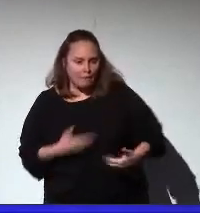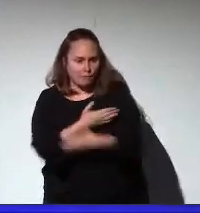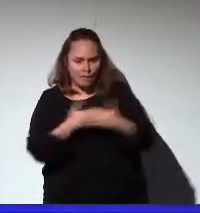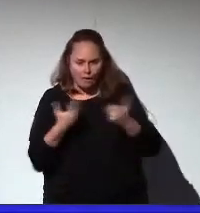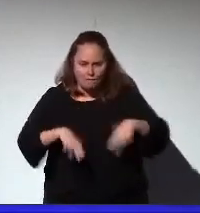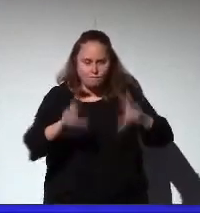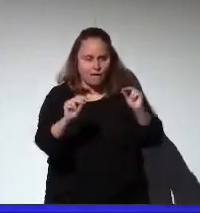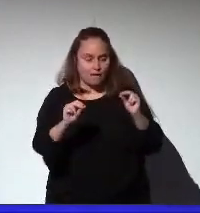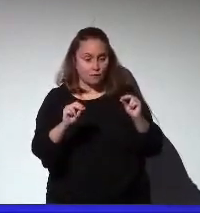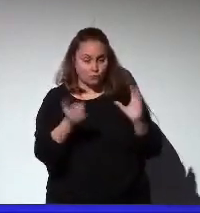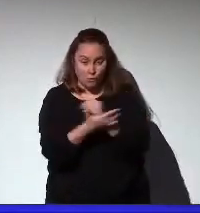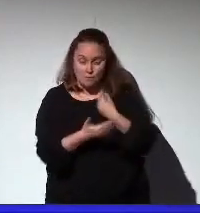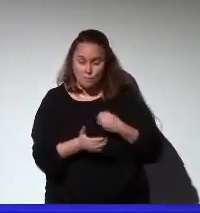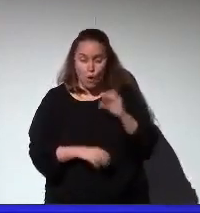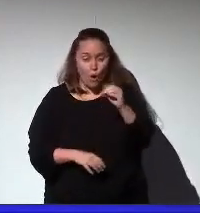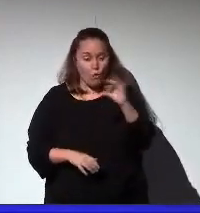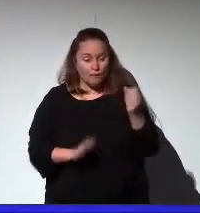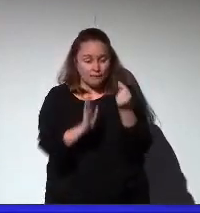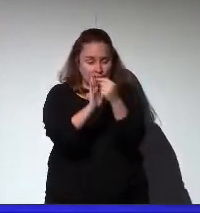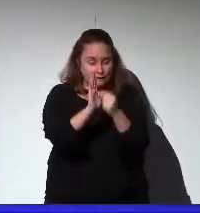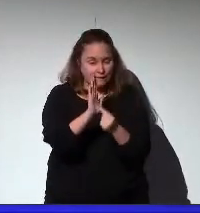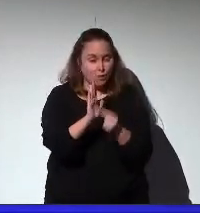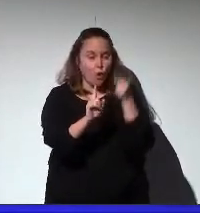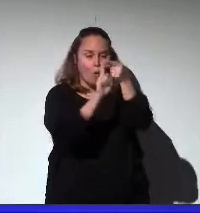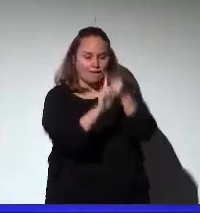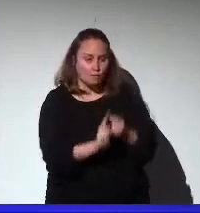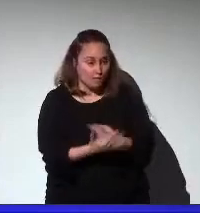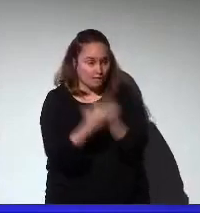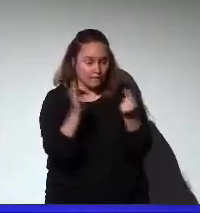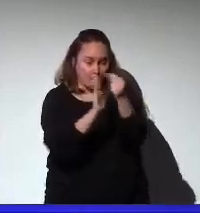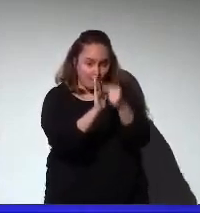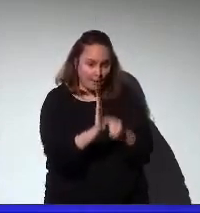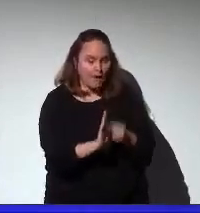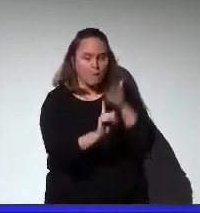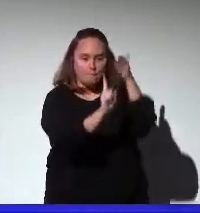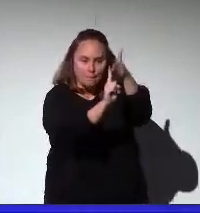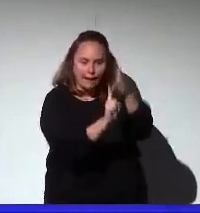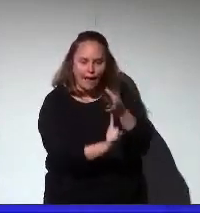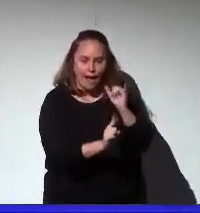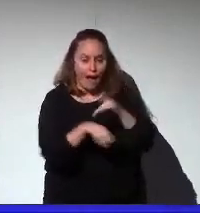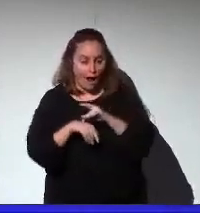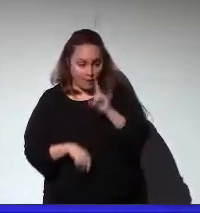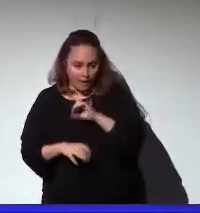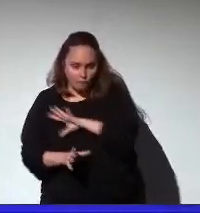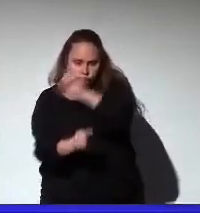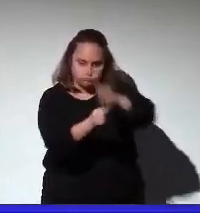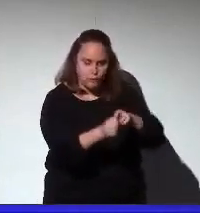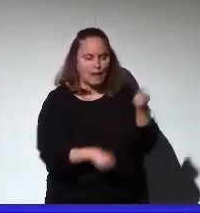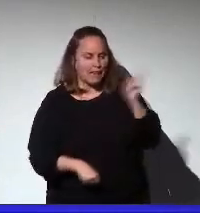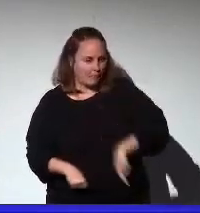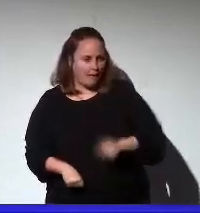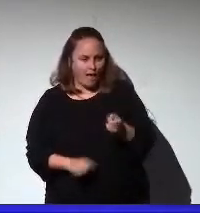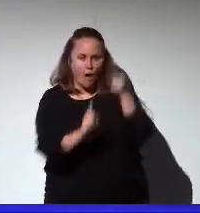los ODS, los 17 objetivos con sus metas, con su agenda canaria también, que se ha